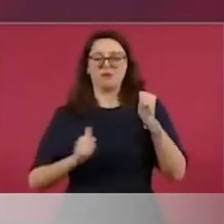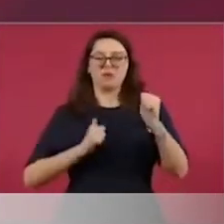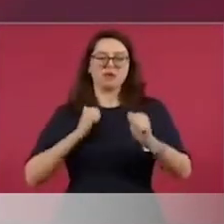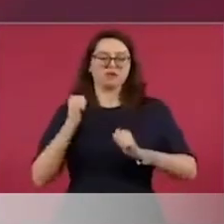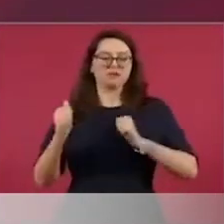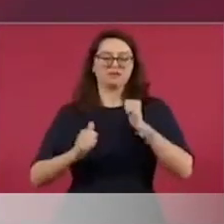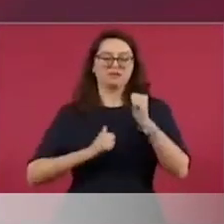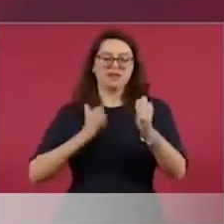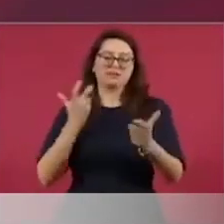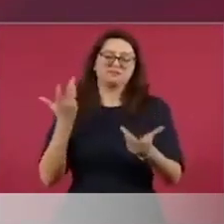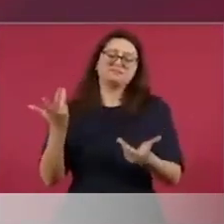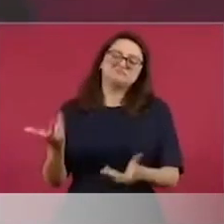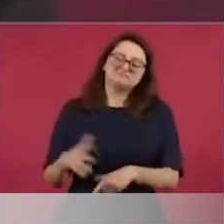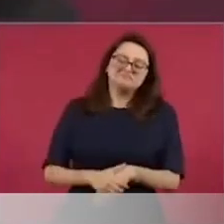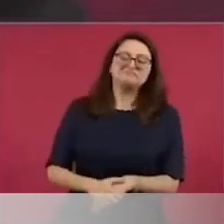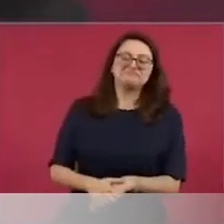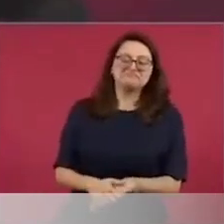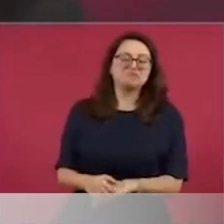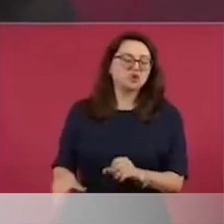imagínense,